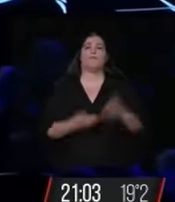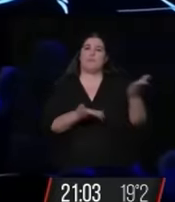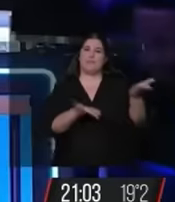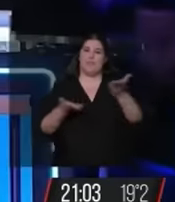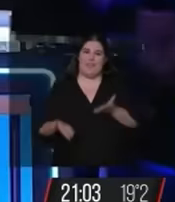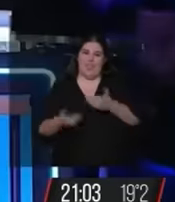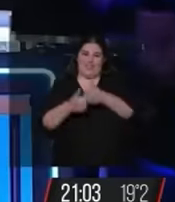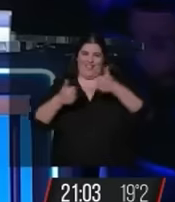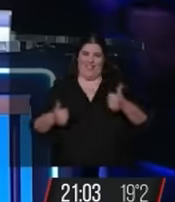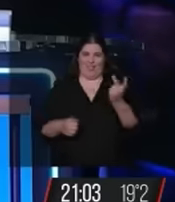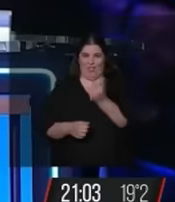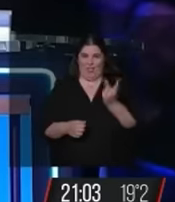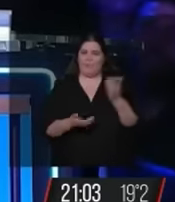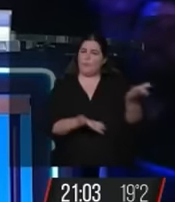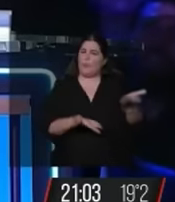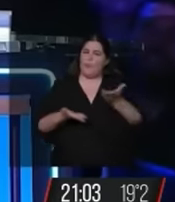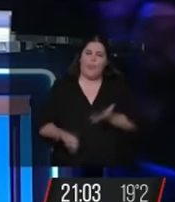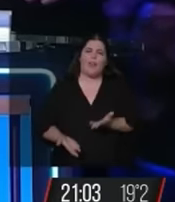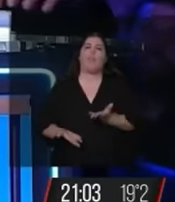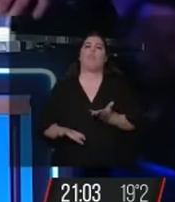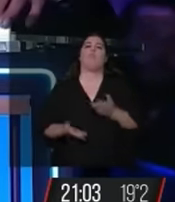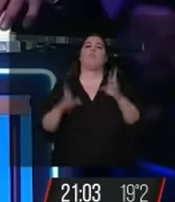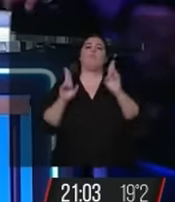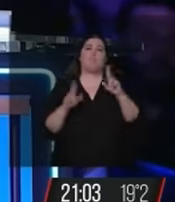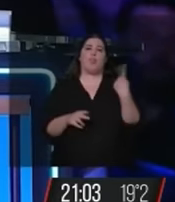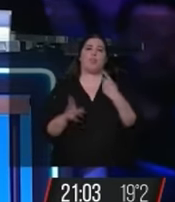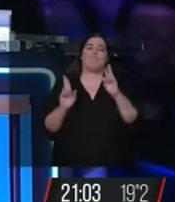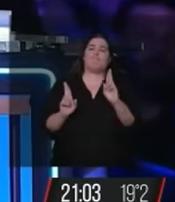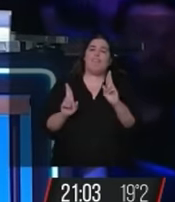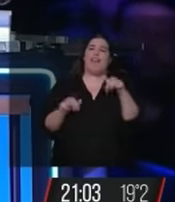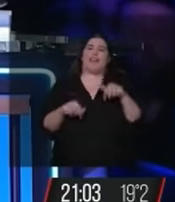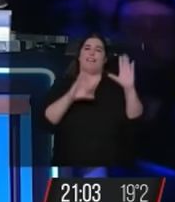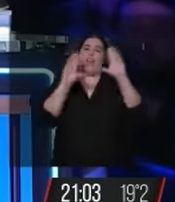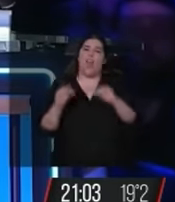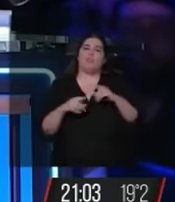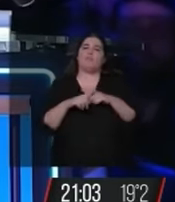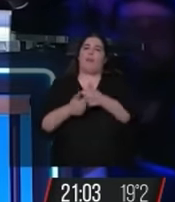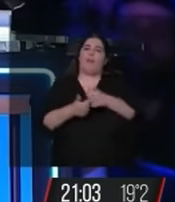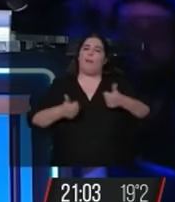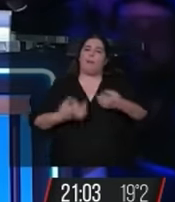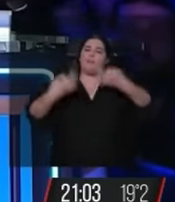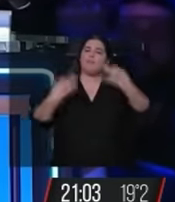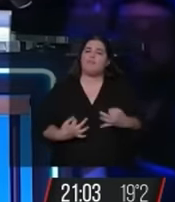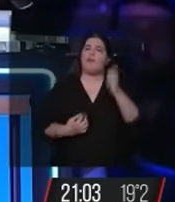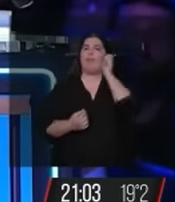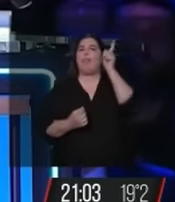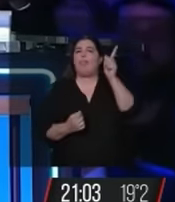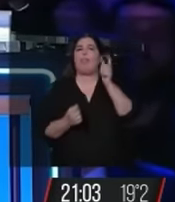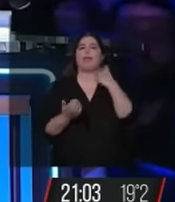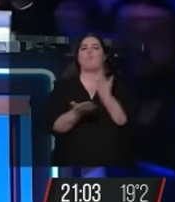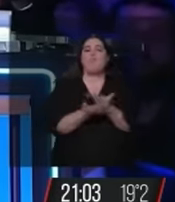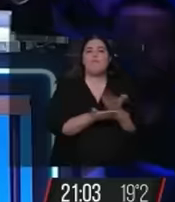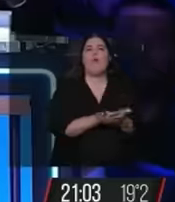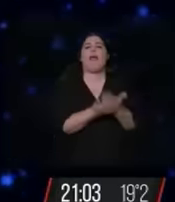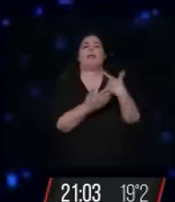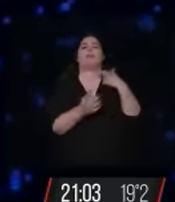Bienvenidos, candidatos. Muy bienvenidos. Esperemos y esperamos esta noche tener un gran debate con las ideas, con las propuestas,